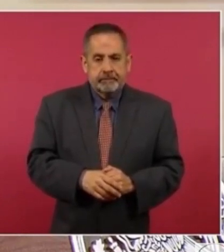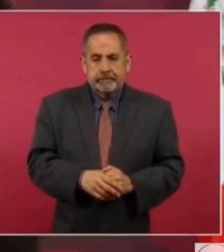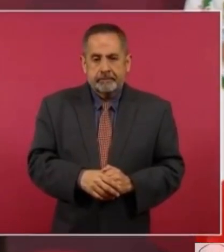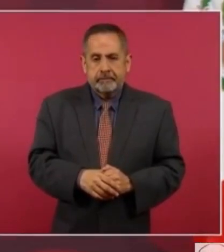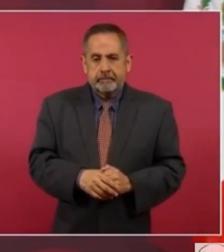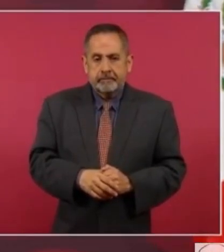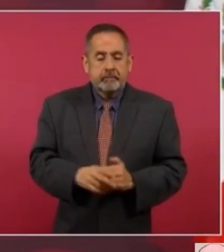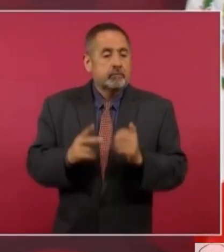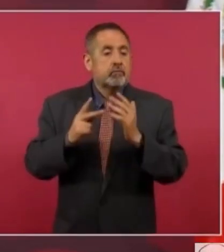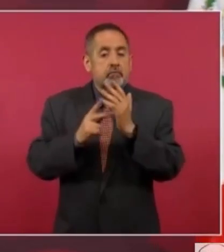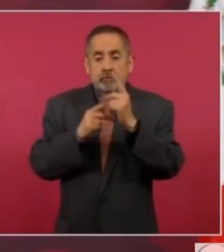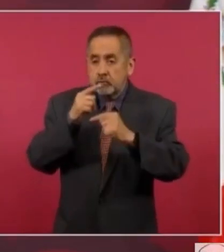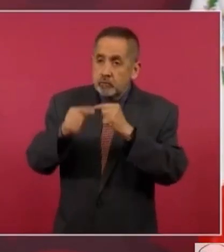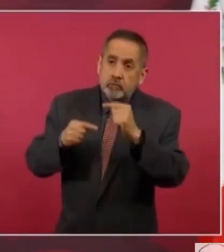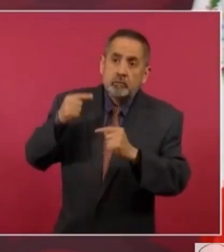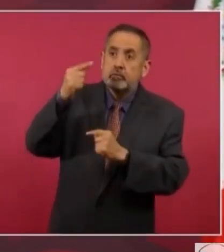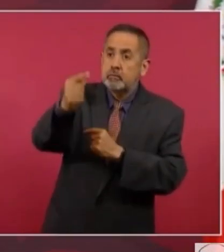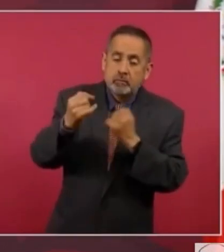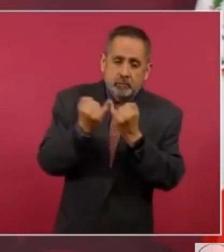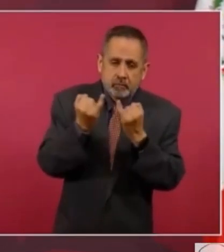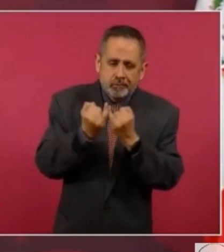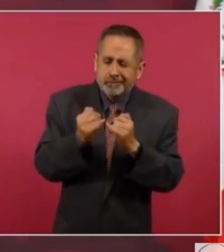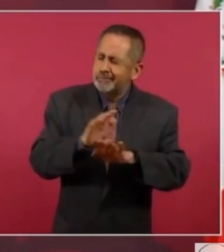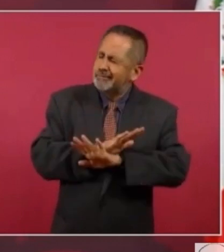no vuelvan a suceder estas cosas,